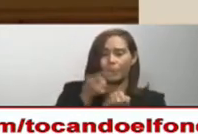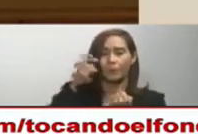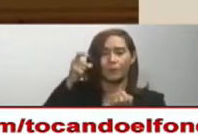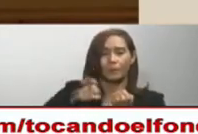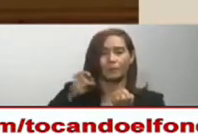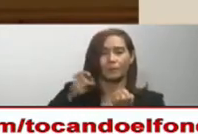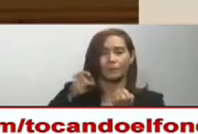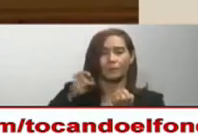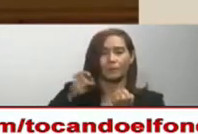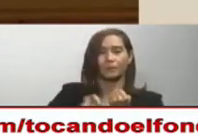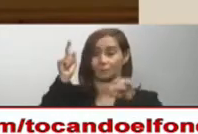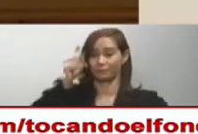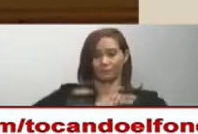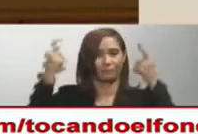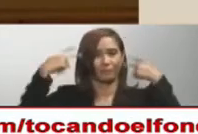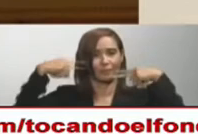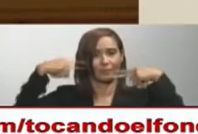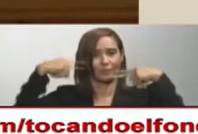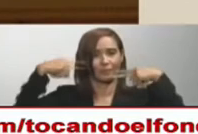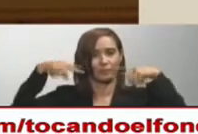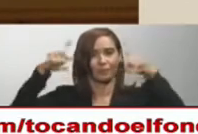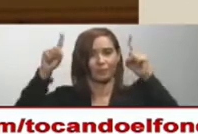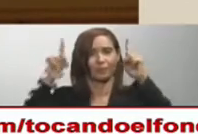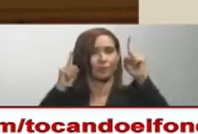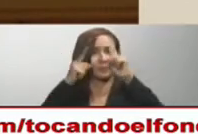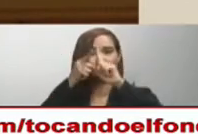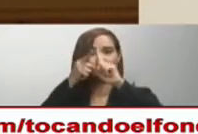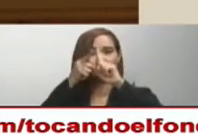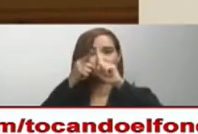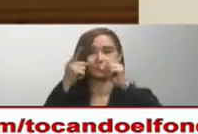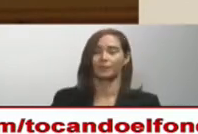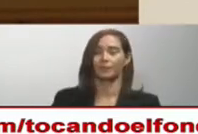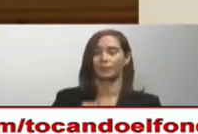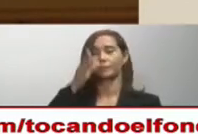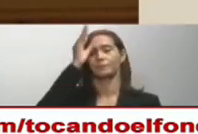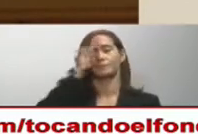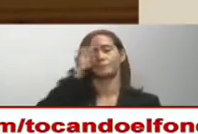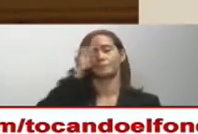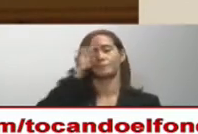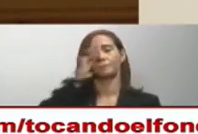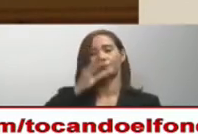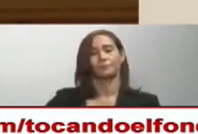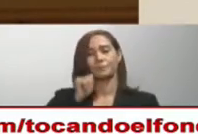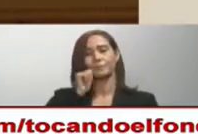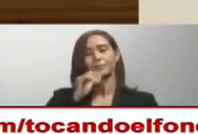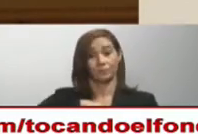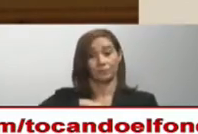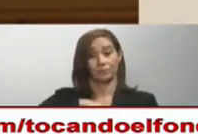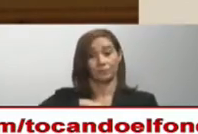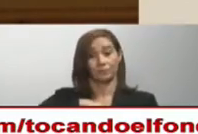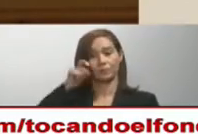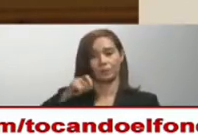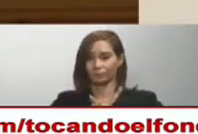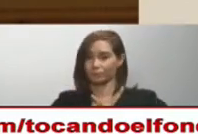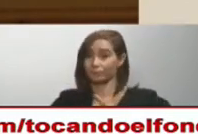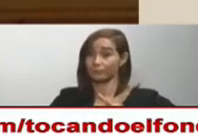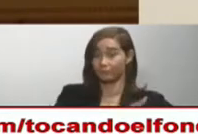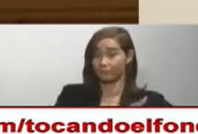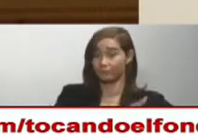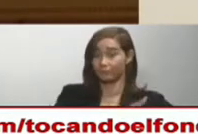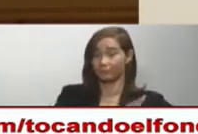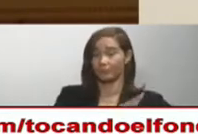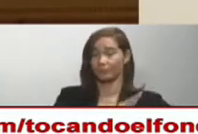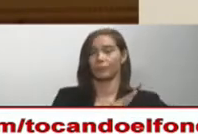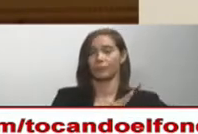para alcanzar los objetivos de desarrollo sostenible. Señores y señores, debemos evitar